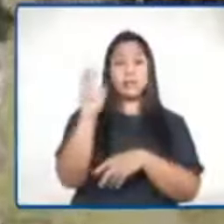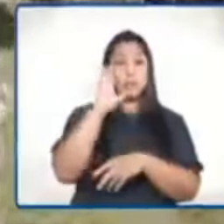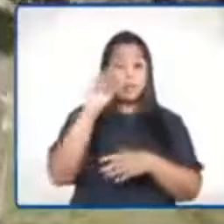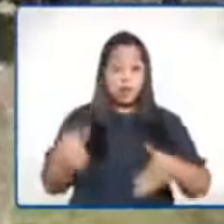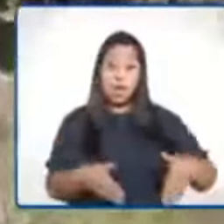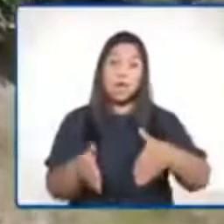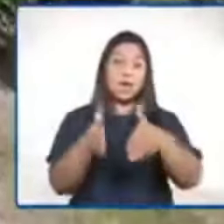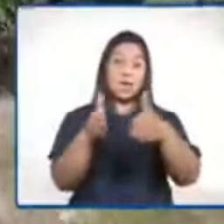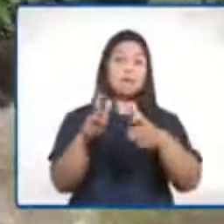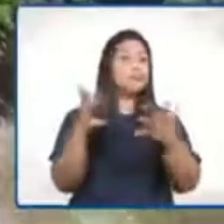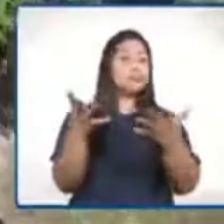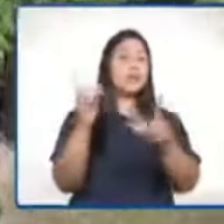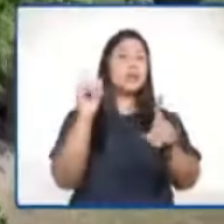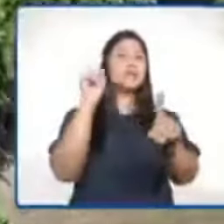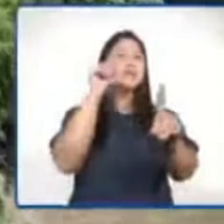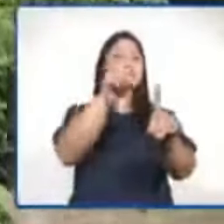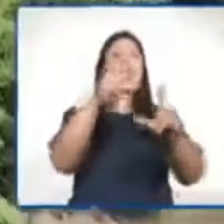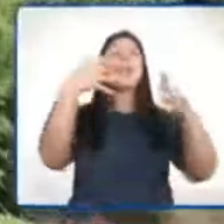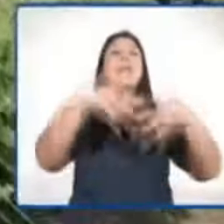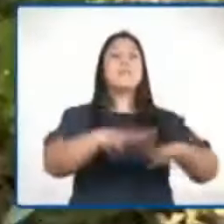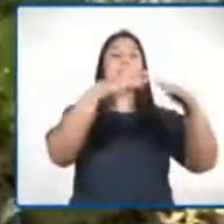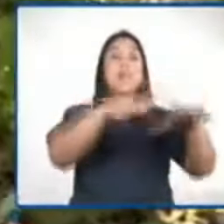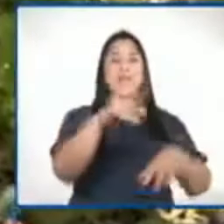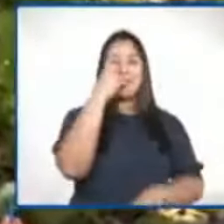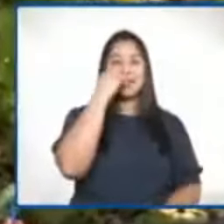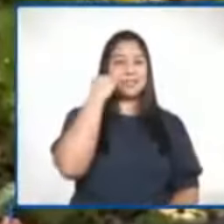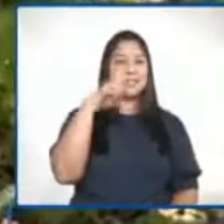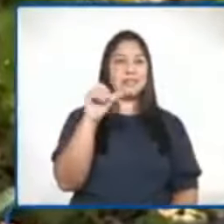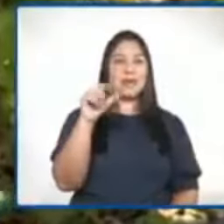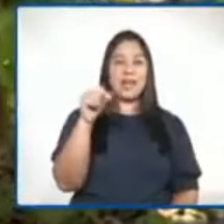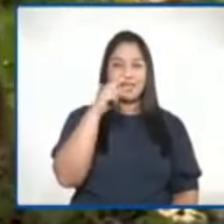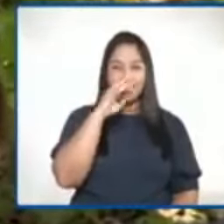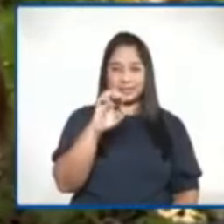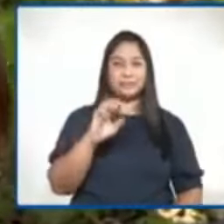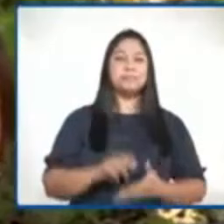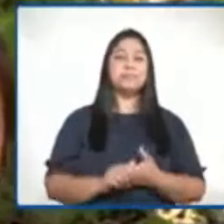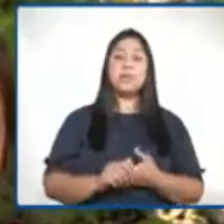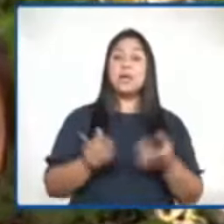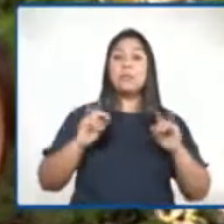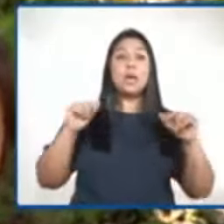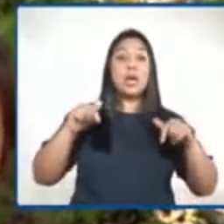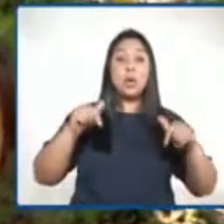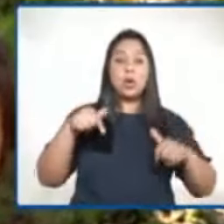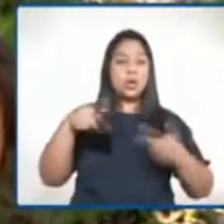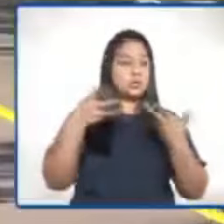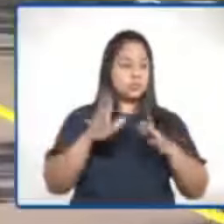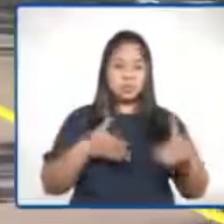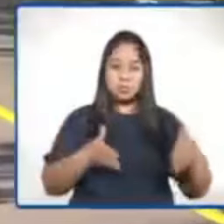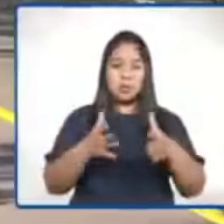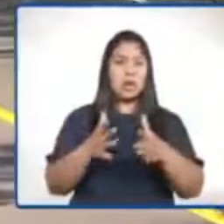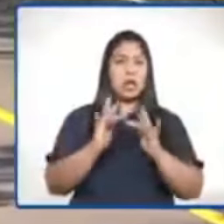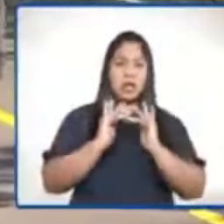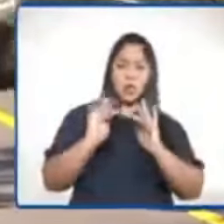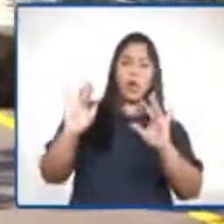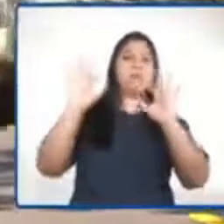carretera conduce a la playa de Zipacate. Pero ahora que la arreglaron quedó muy bonita. Circulan